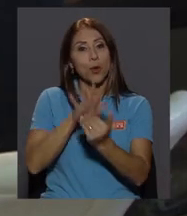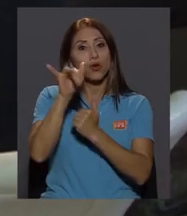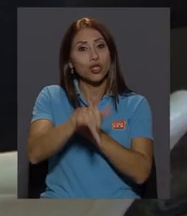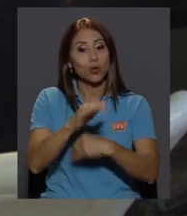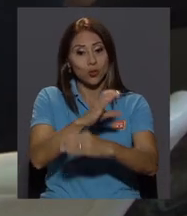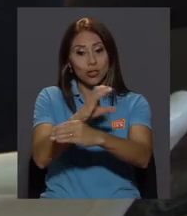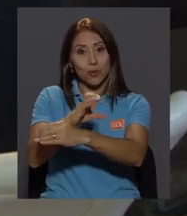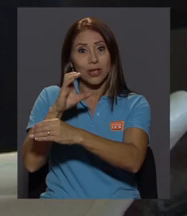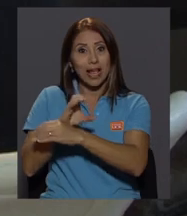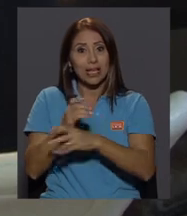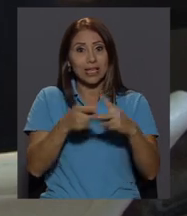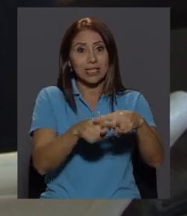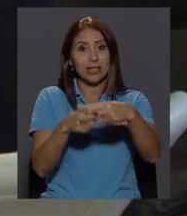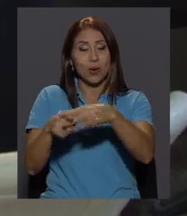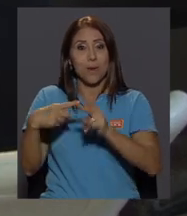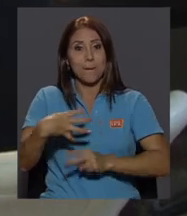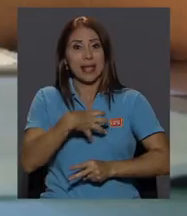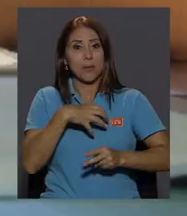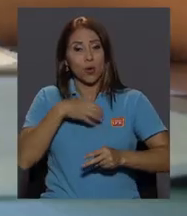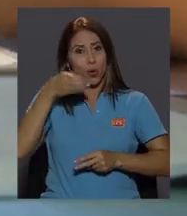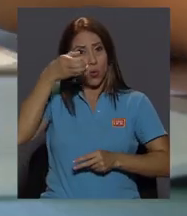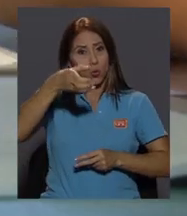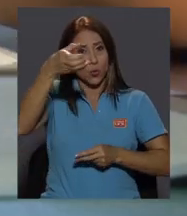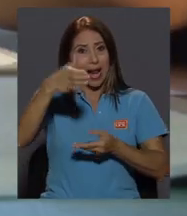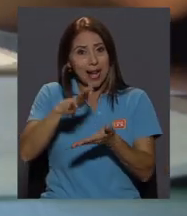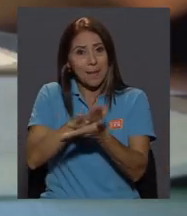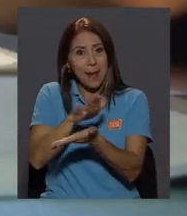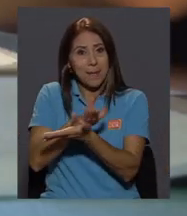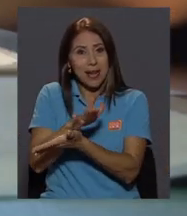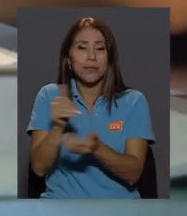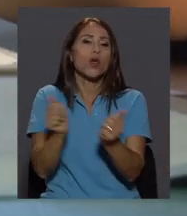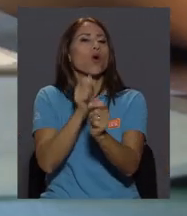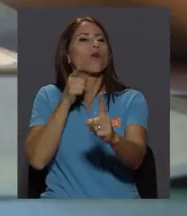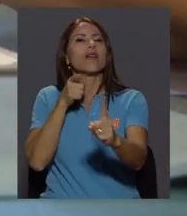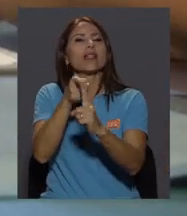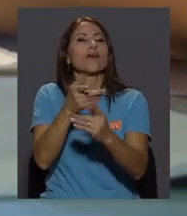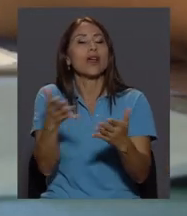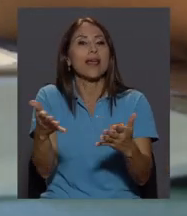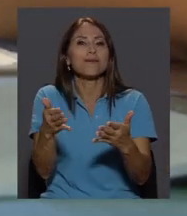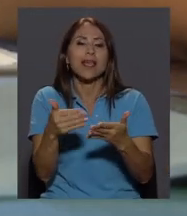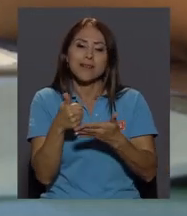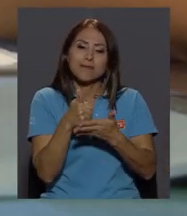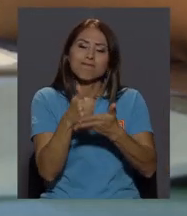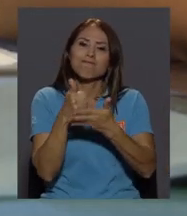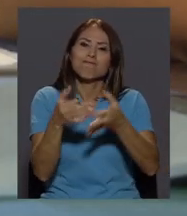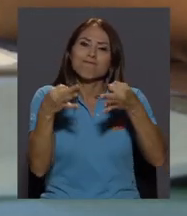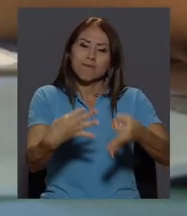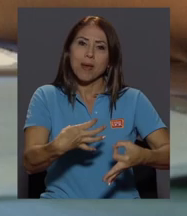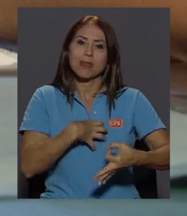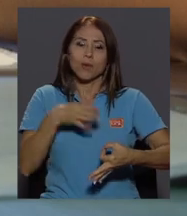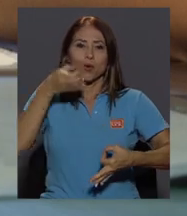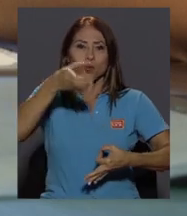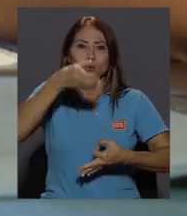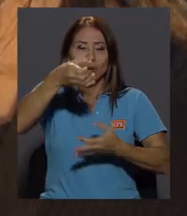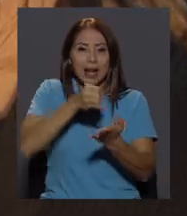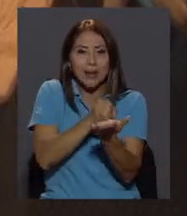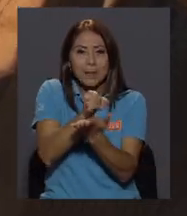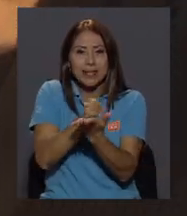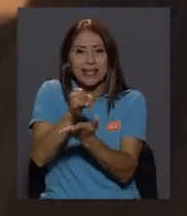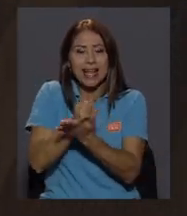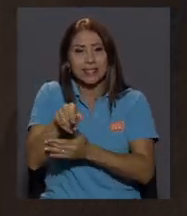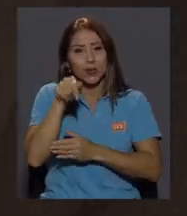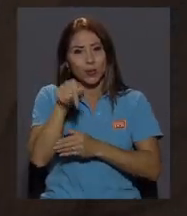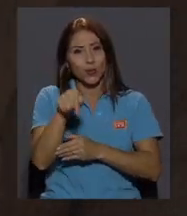conservación y restauración de patrimonio cultural en soporte de papel nace con el fin de rescatar el patrimonio cultural y generar investigación sobre